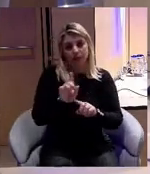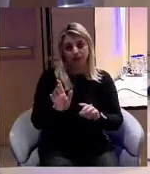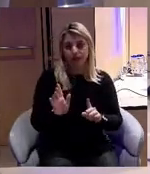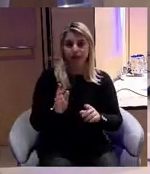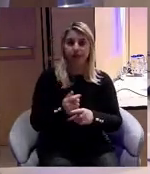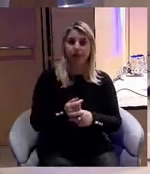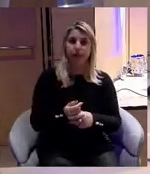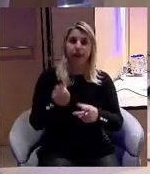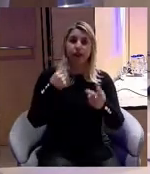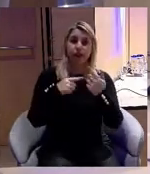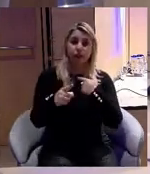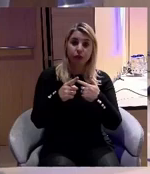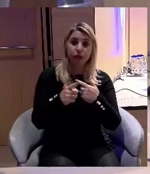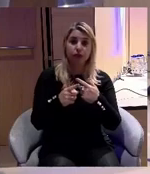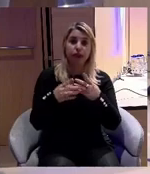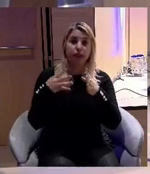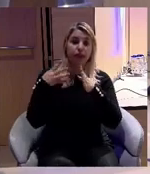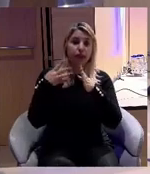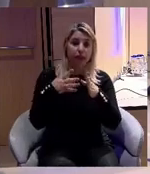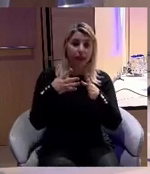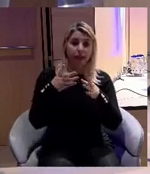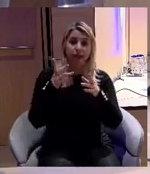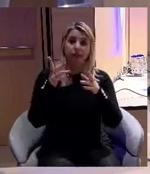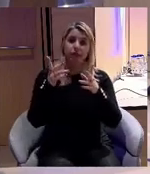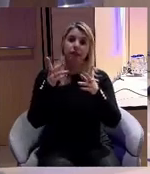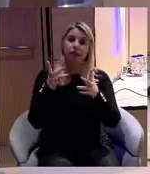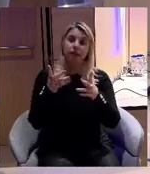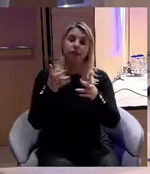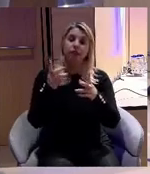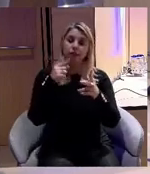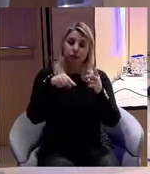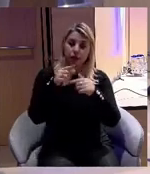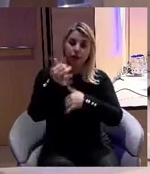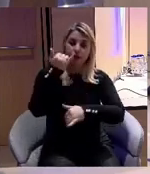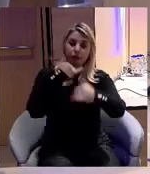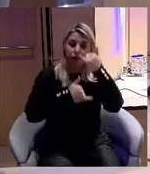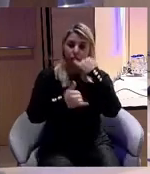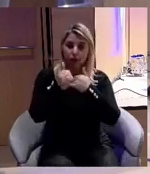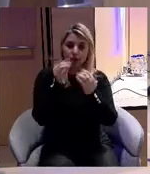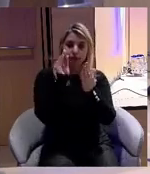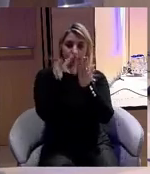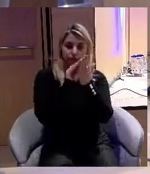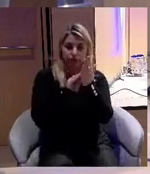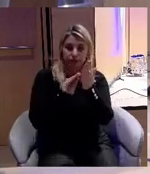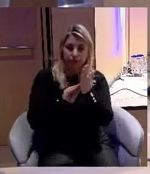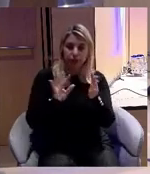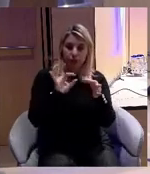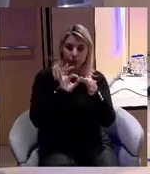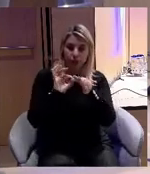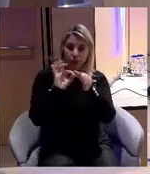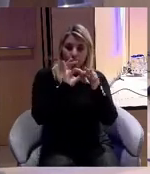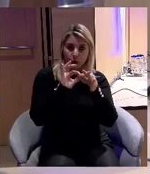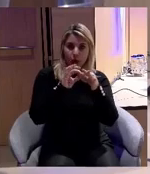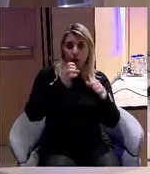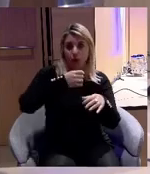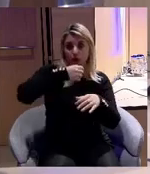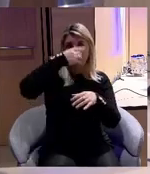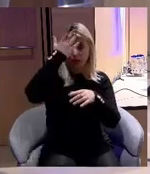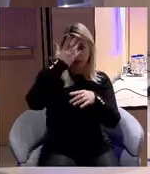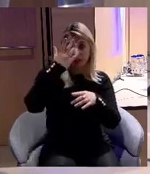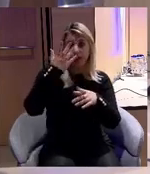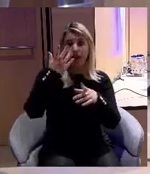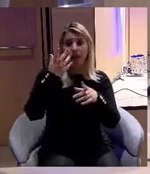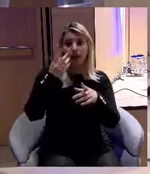desafío y el objetivo de me representa es compilar esta información de fuentes oficiales y